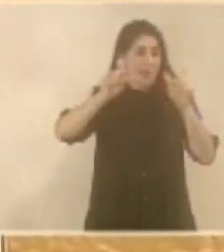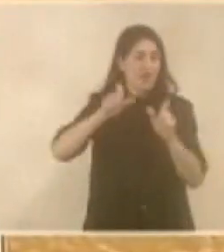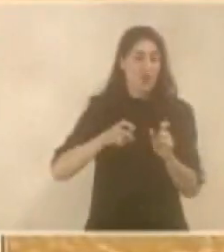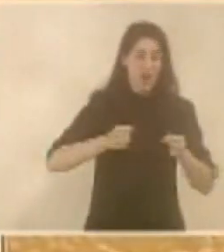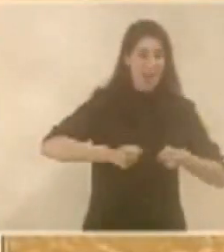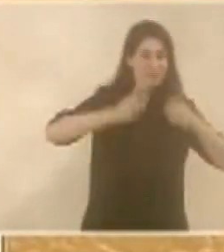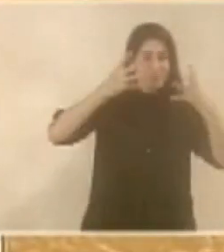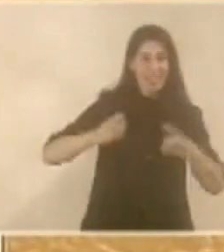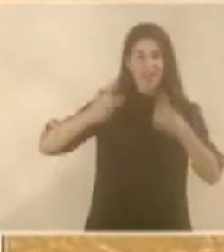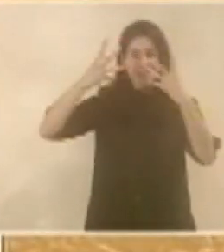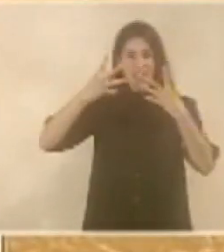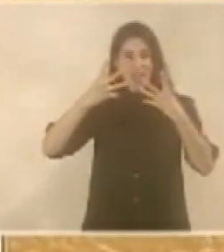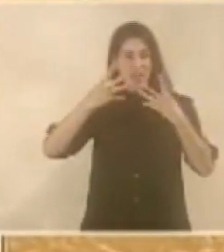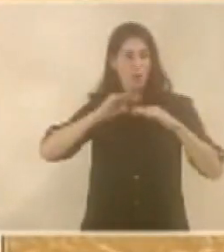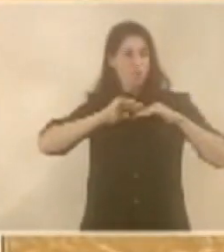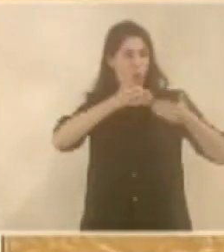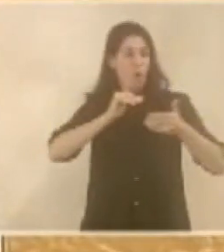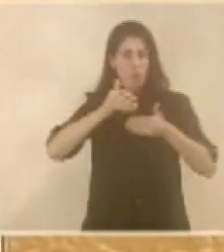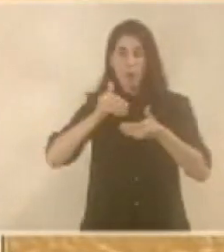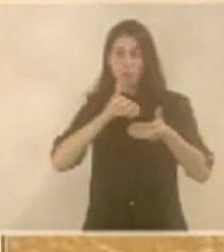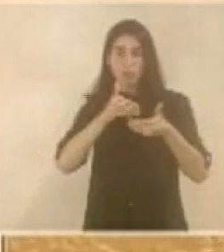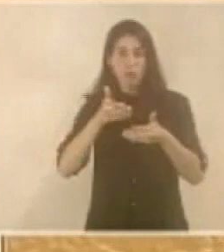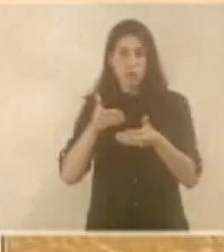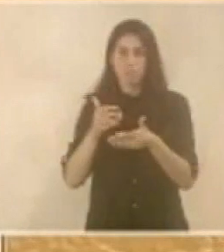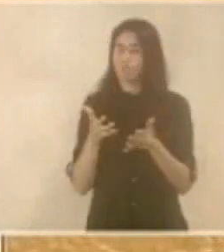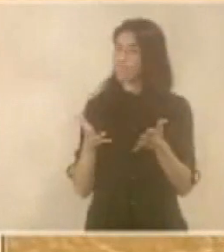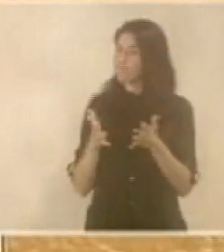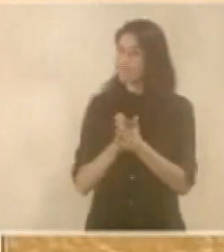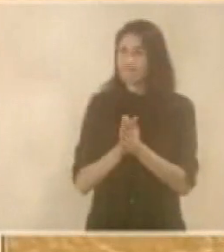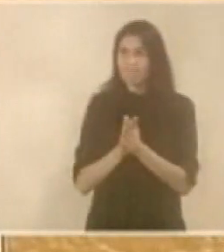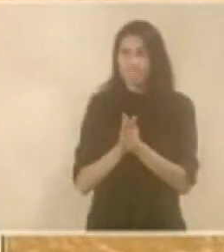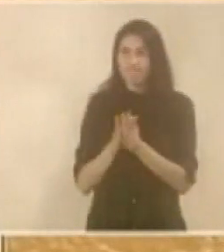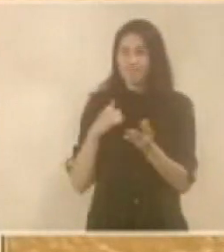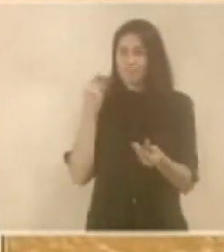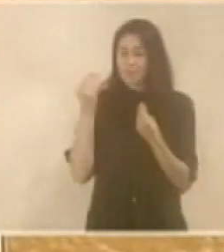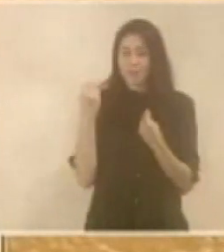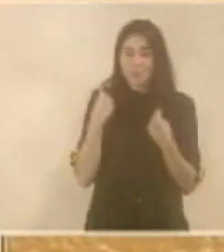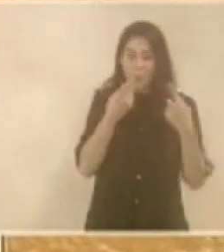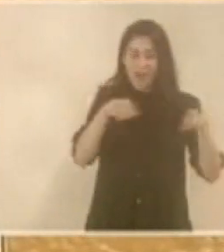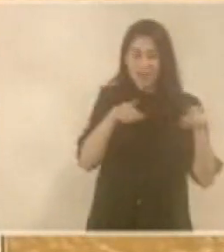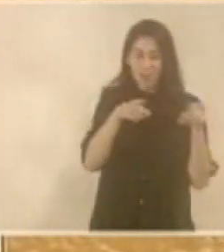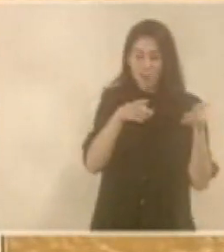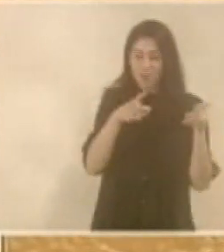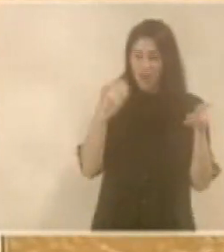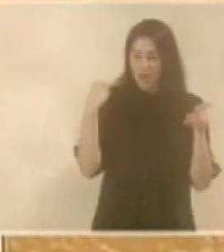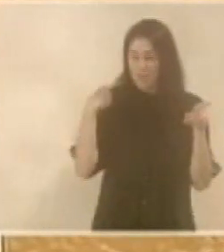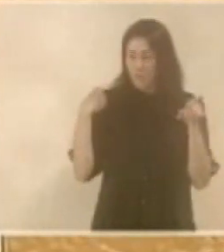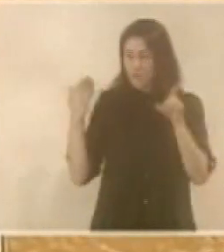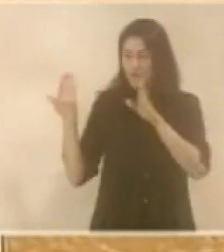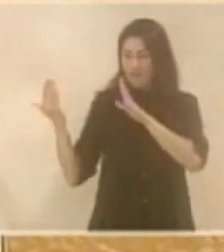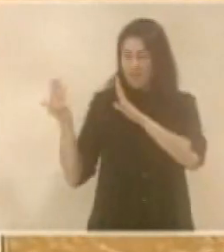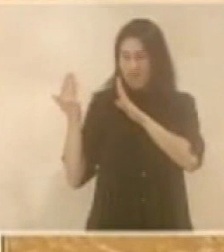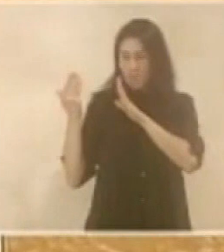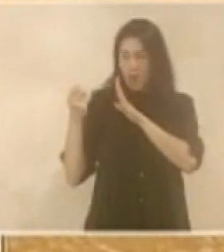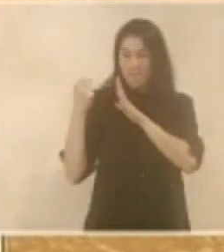entonces, me es difícil entender que tenga que tocarse esta marcha militar francesa, cuyo origen se remonta a